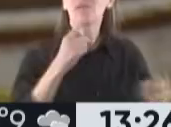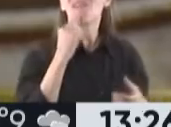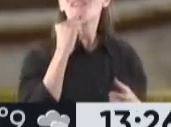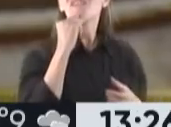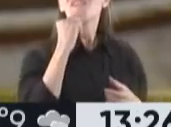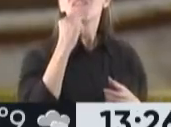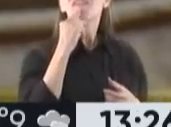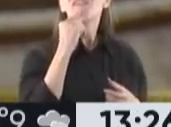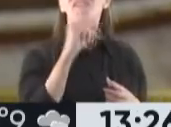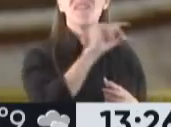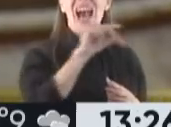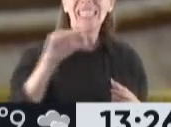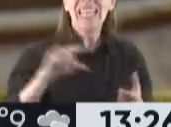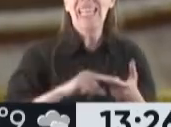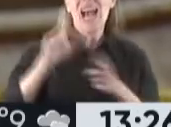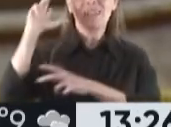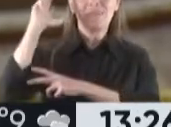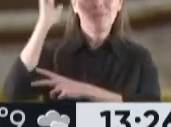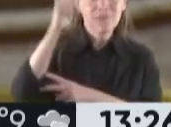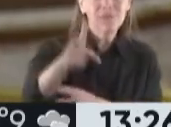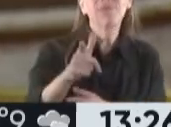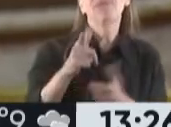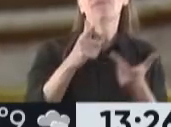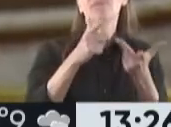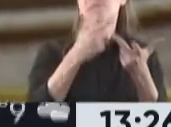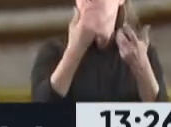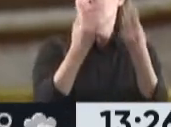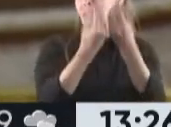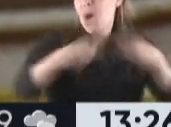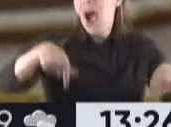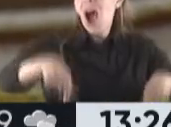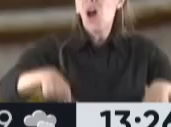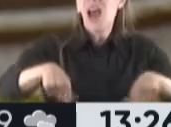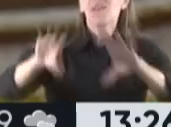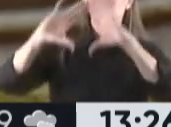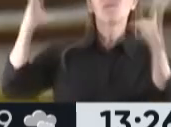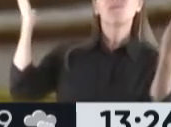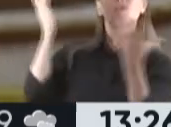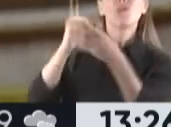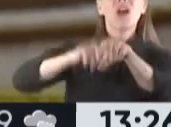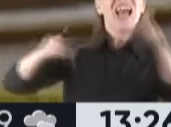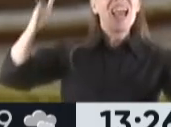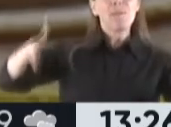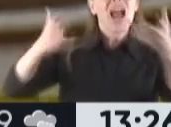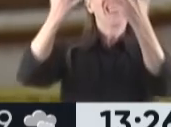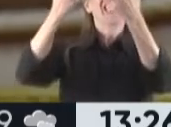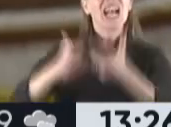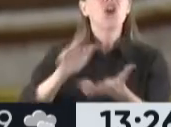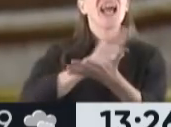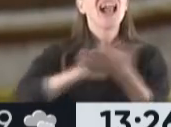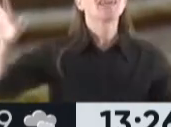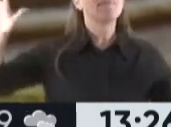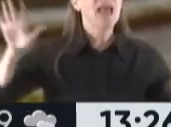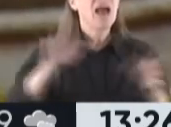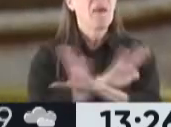está en las turbinas eólicas y como ahora el mundo entra en la era de las tecnologías limpias para combatir el